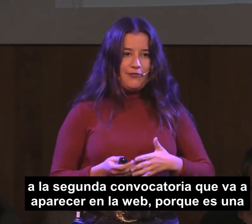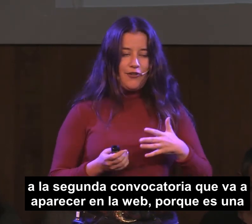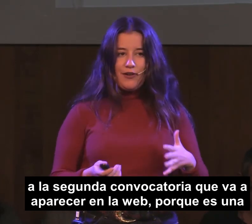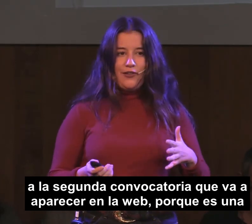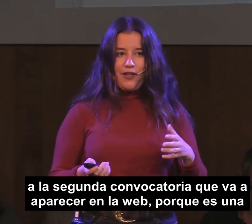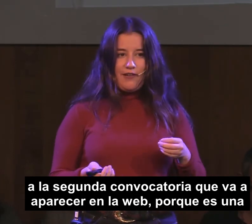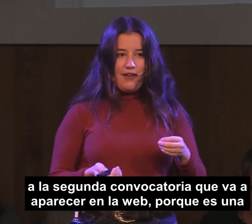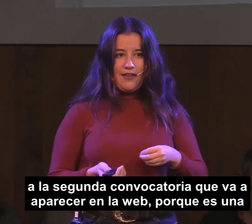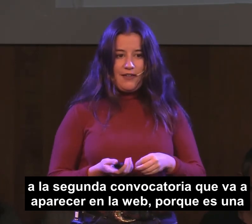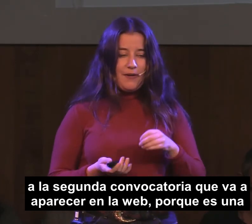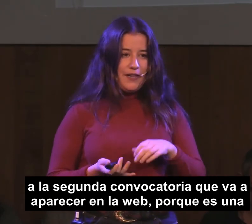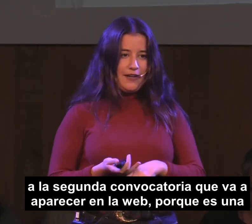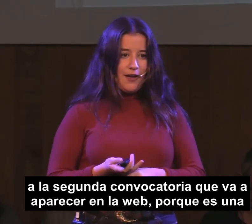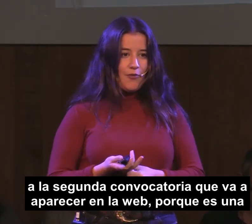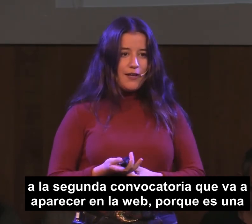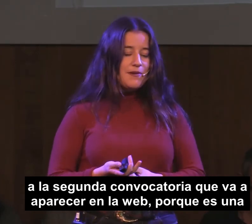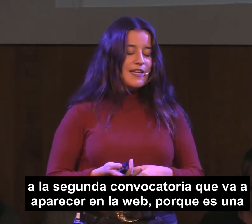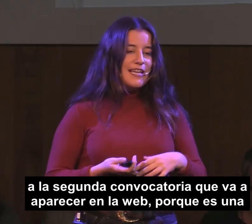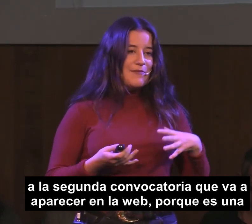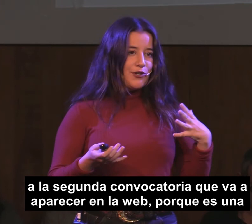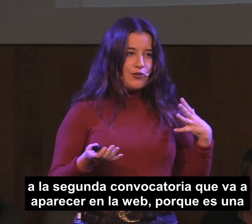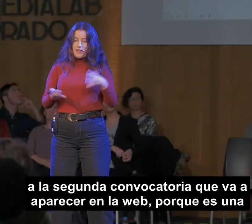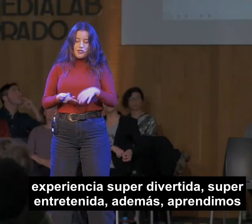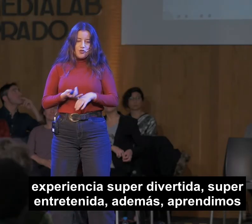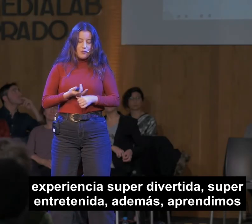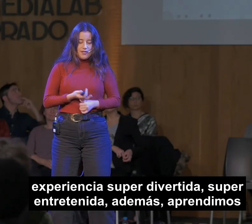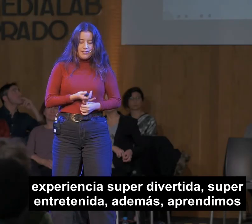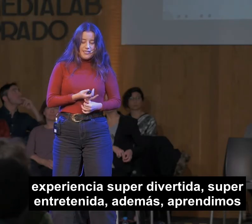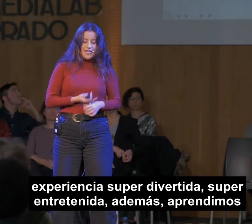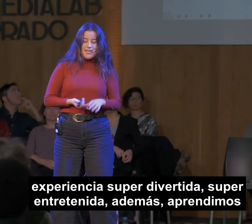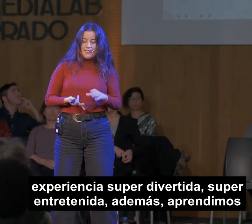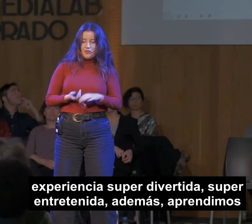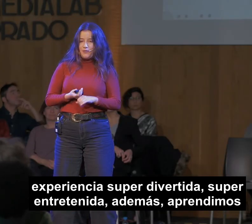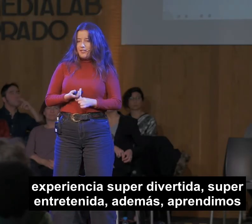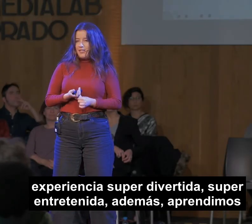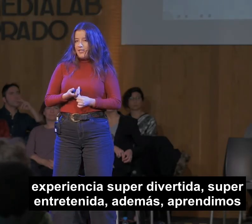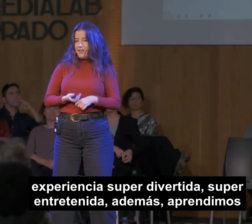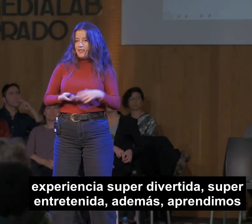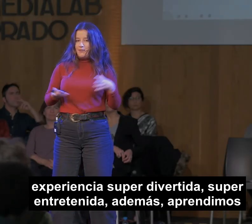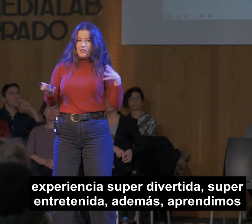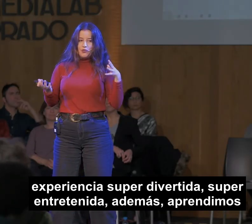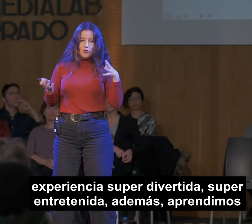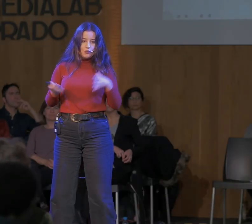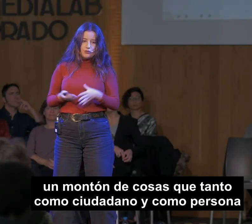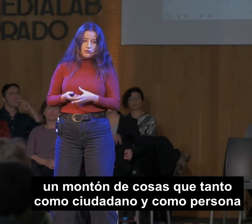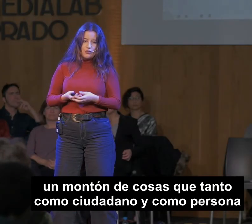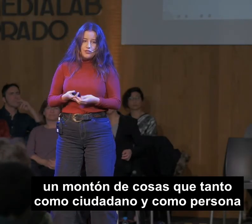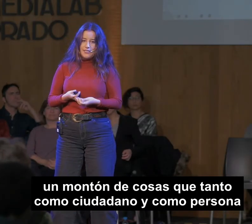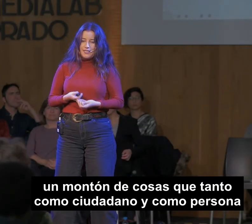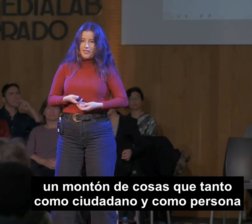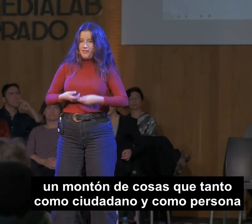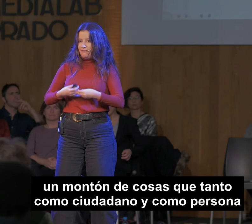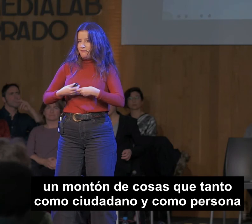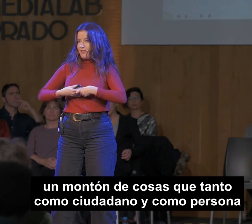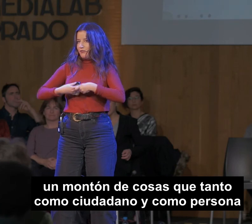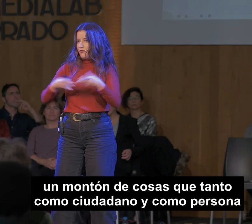apuntéis a la segunda convocatoria que va a aparecer en la web, porque es una experiencia súper divertida, súper entretenida. Además, aprendimos un montón de